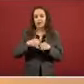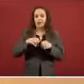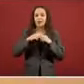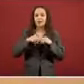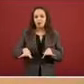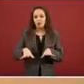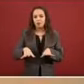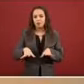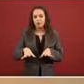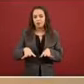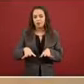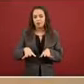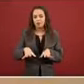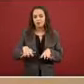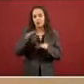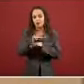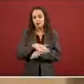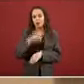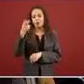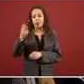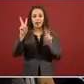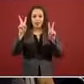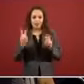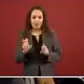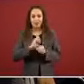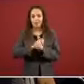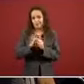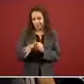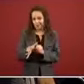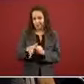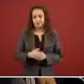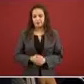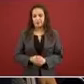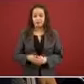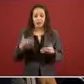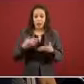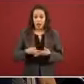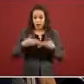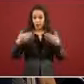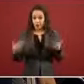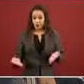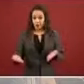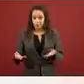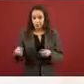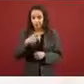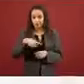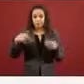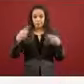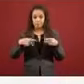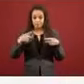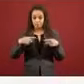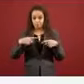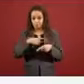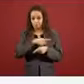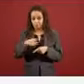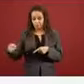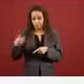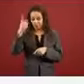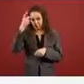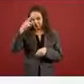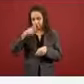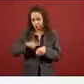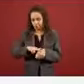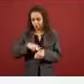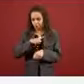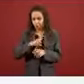mayor información posible. Les puedo decir que al día de hoy, el personal directivo de conducción, que en total